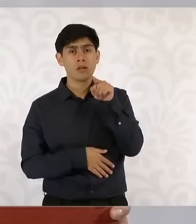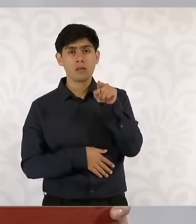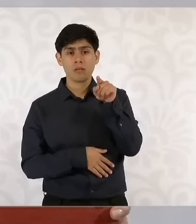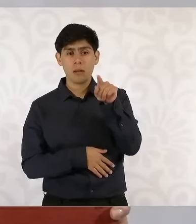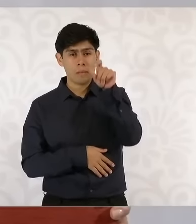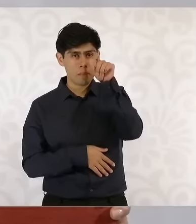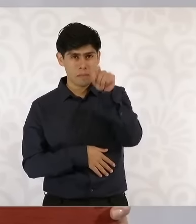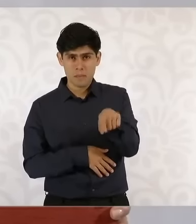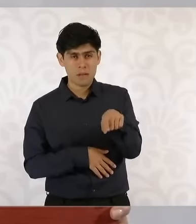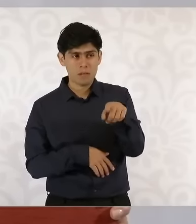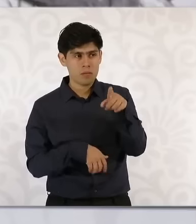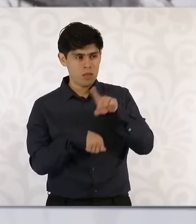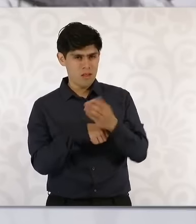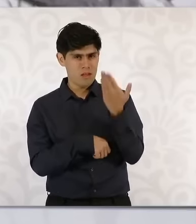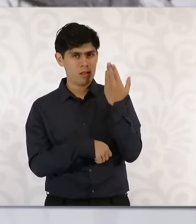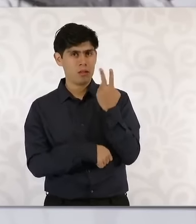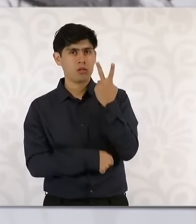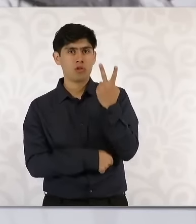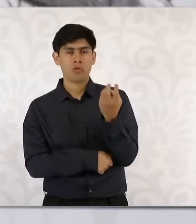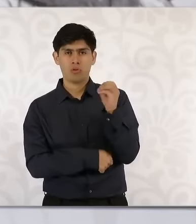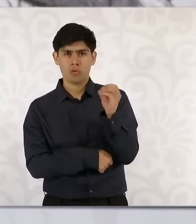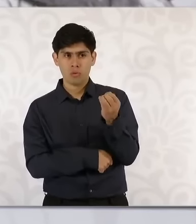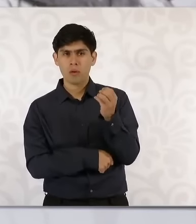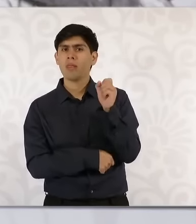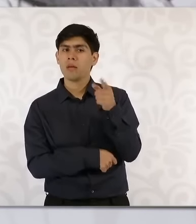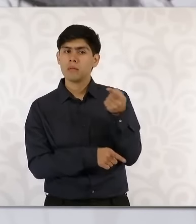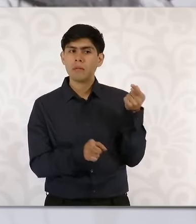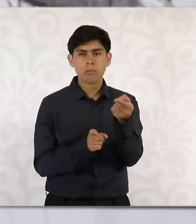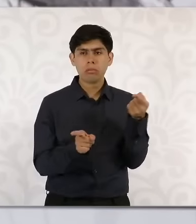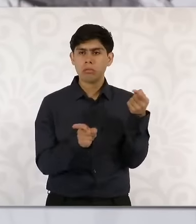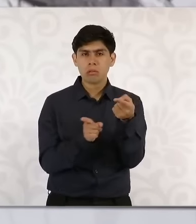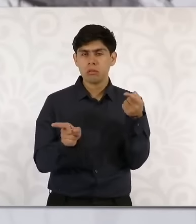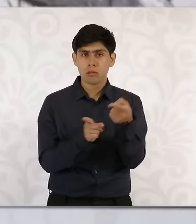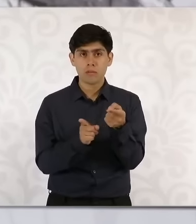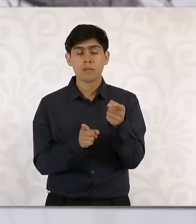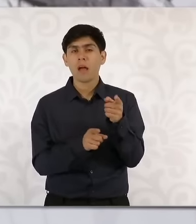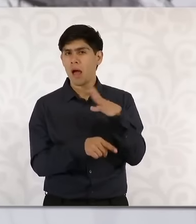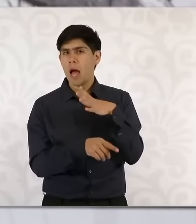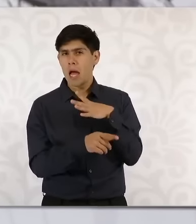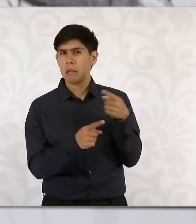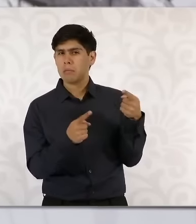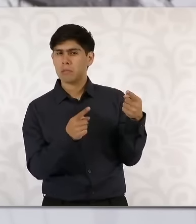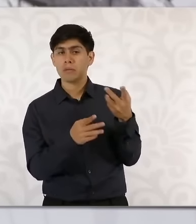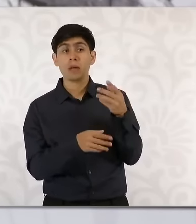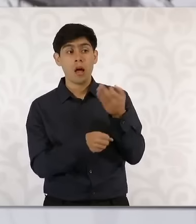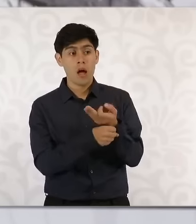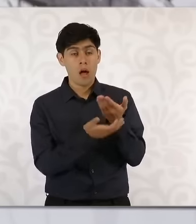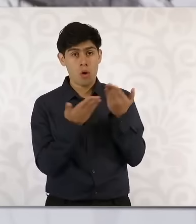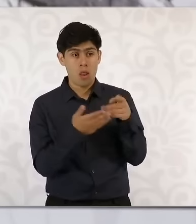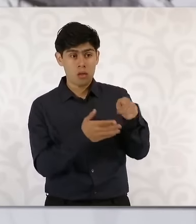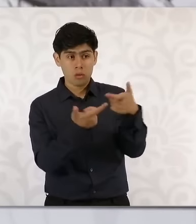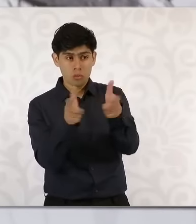mismo el 2 de octubre, que también hubo mucha provocación, y ahora con estos grupos que se tiene que